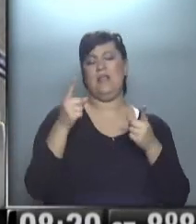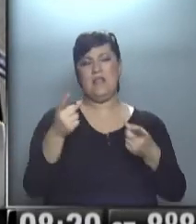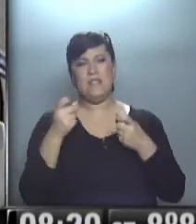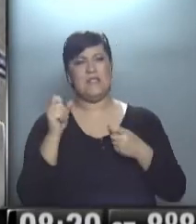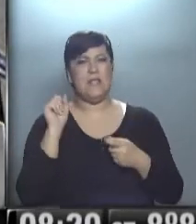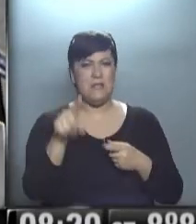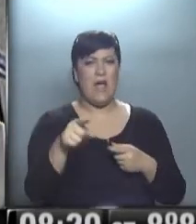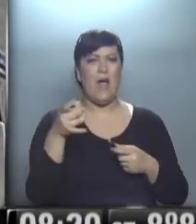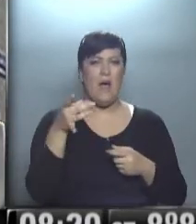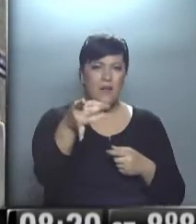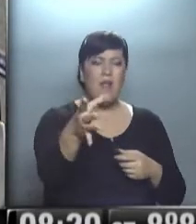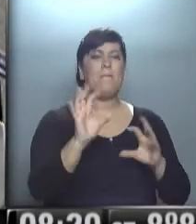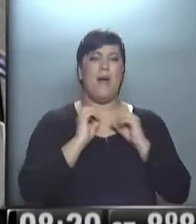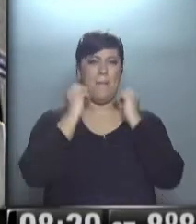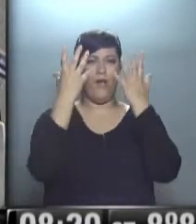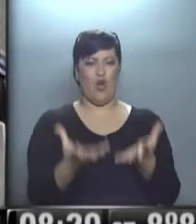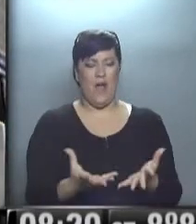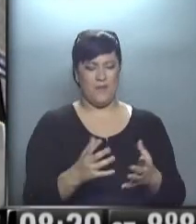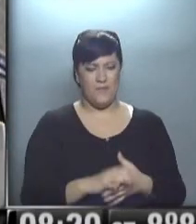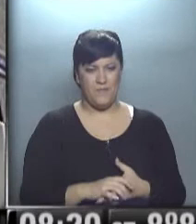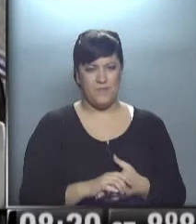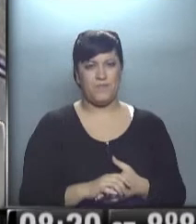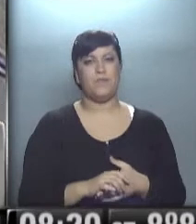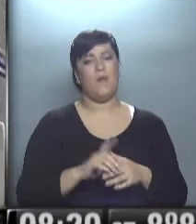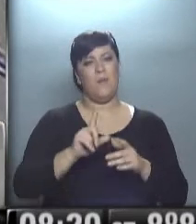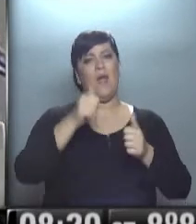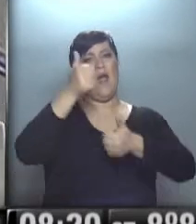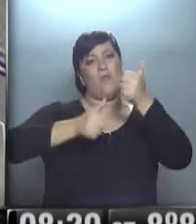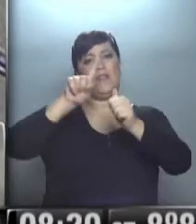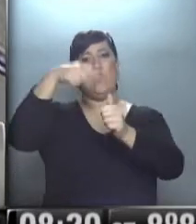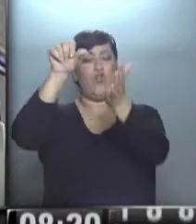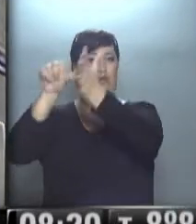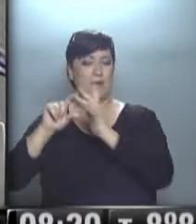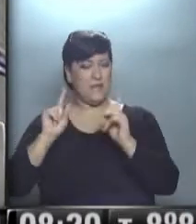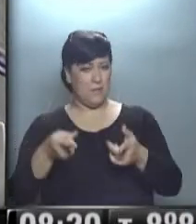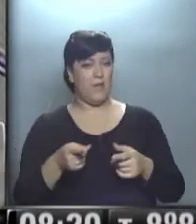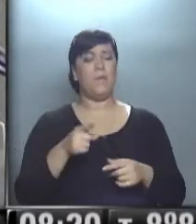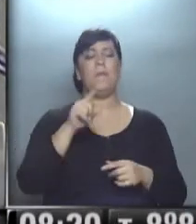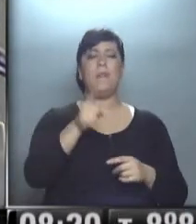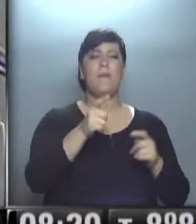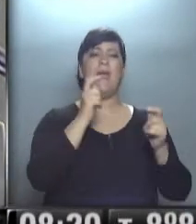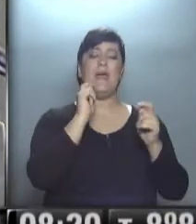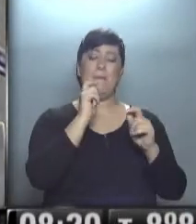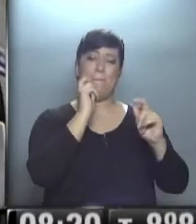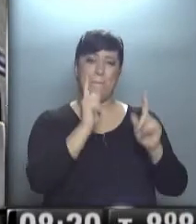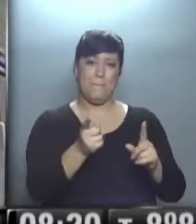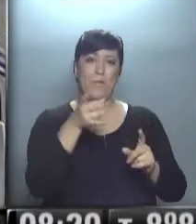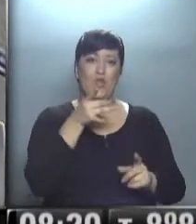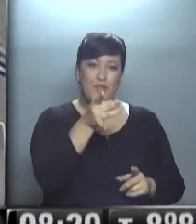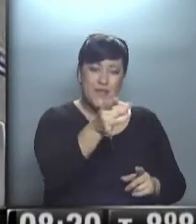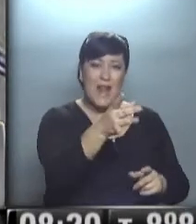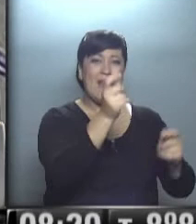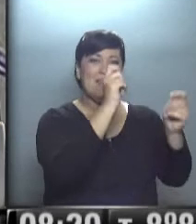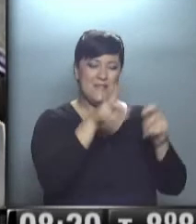para el mejoramiento sustancial de la competitividad del sistema ferroviario con la reparación de